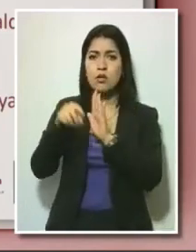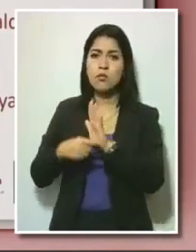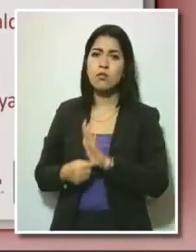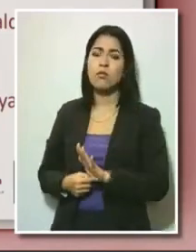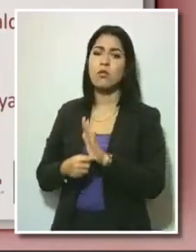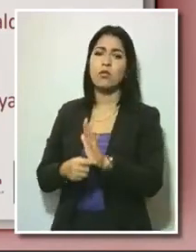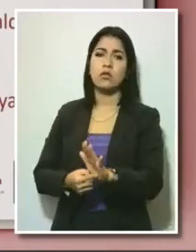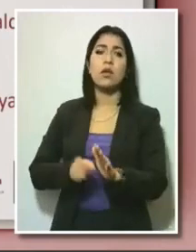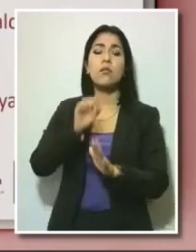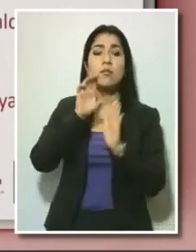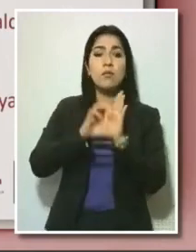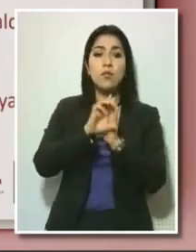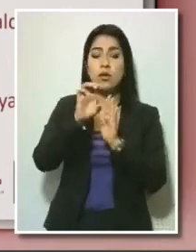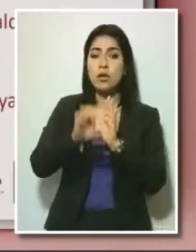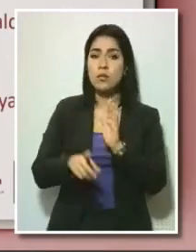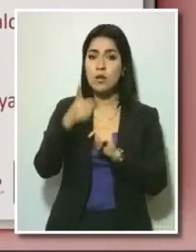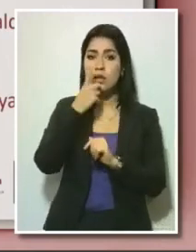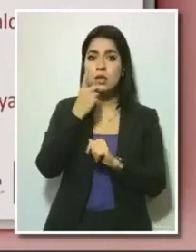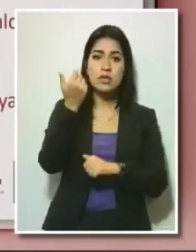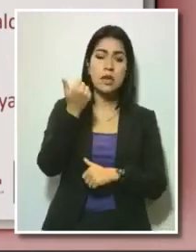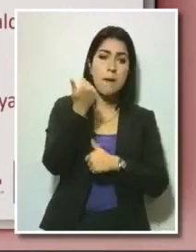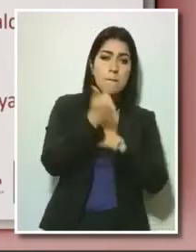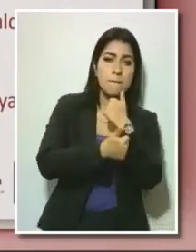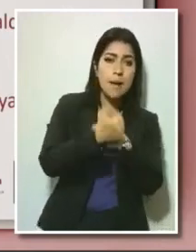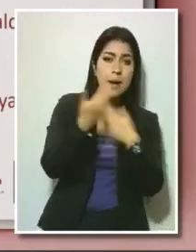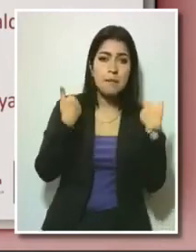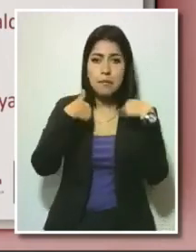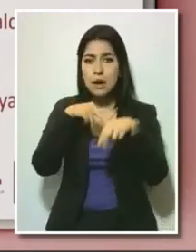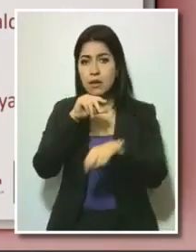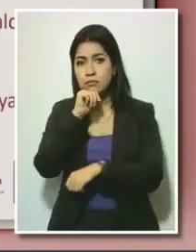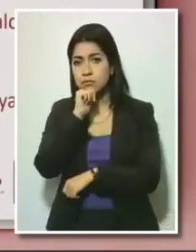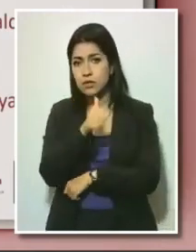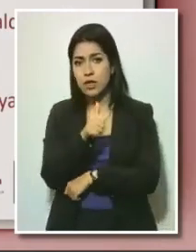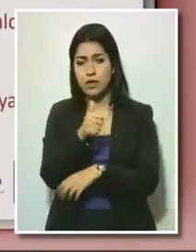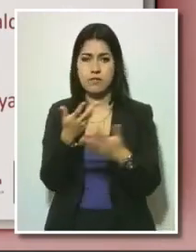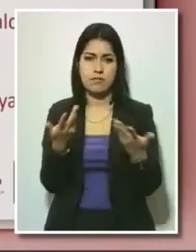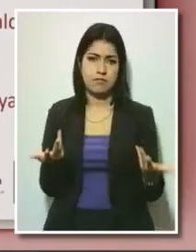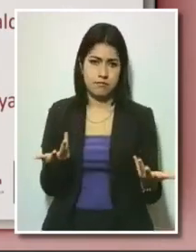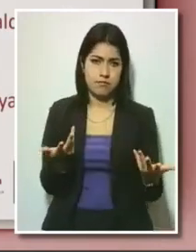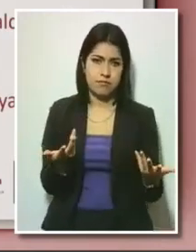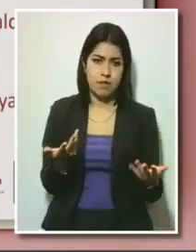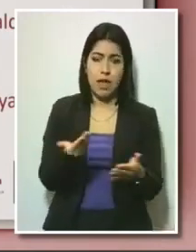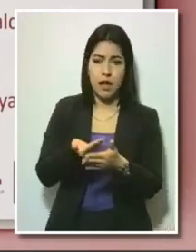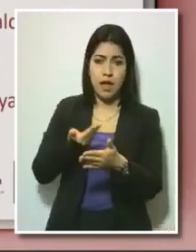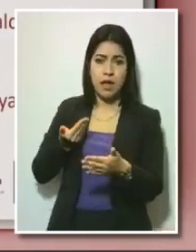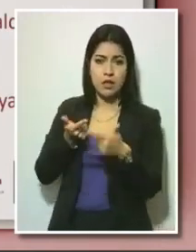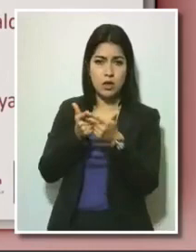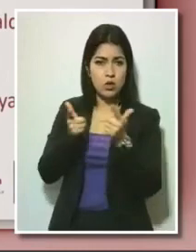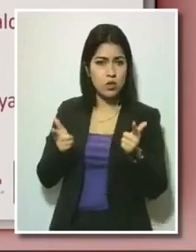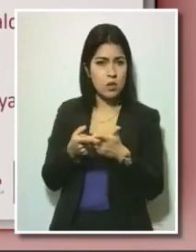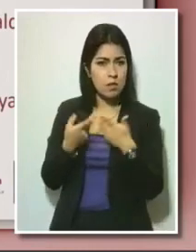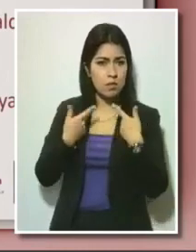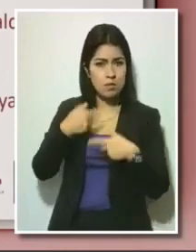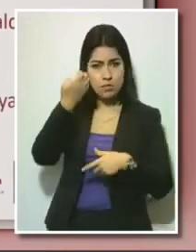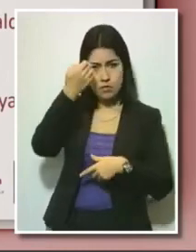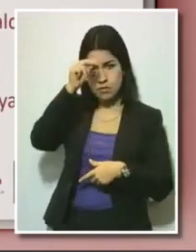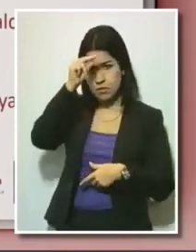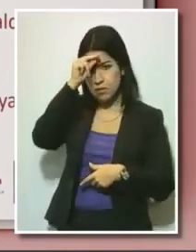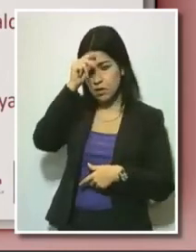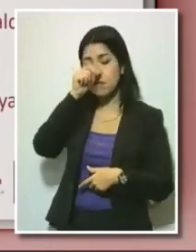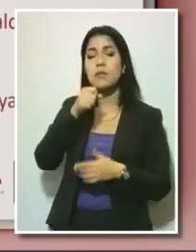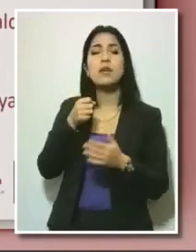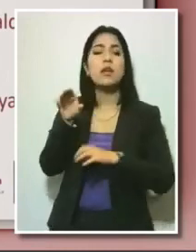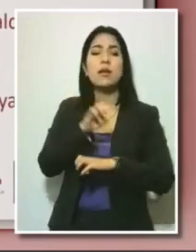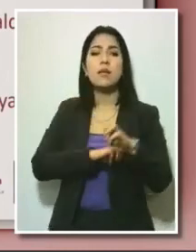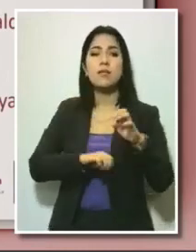Se ha dicho que no participaron los maestros y sí hacer algo de historia. Antes se contrataba un grupo de expertos, una editorial,